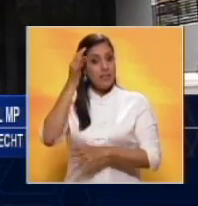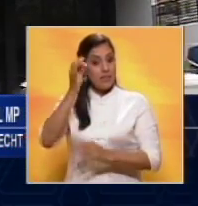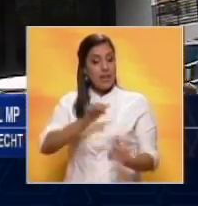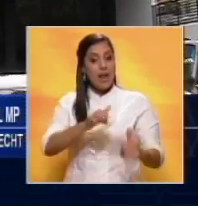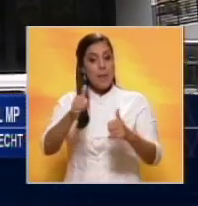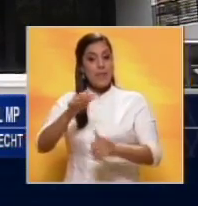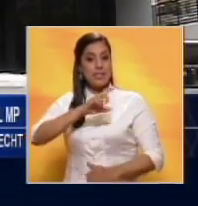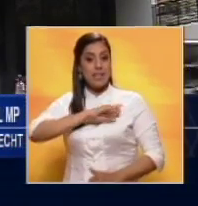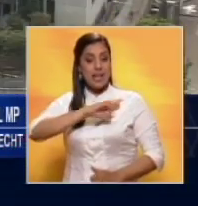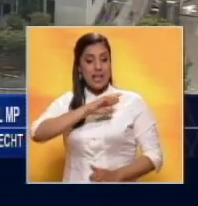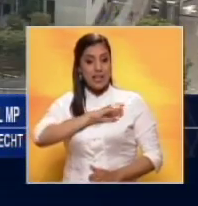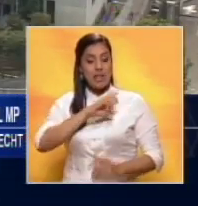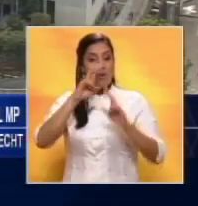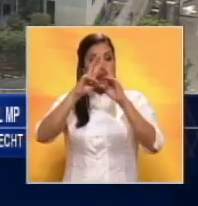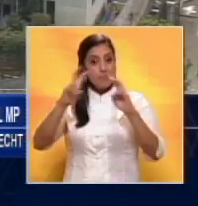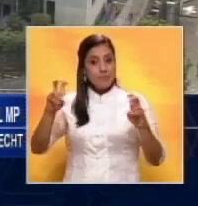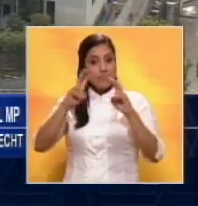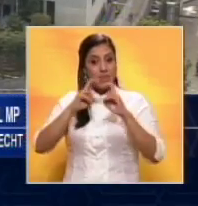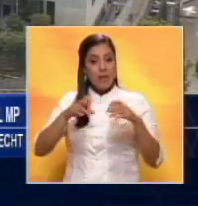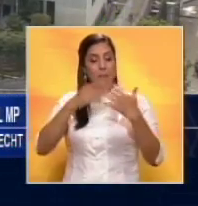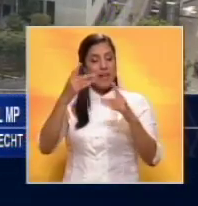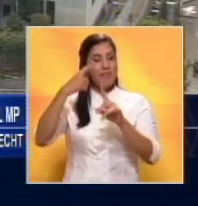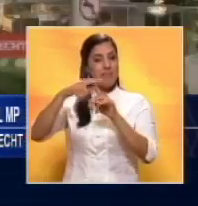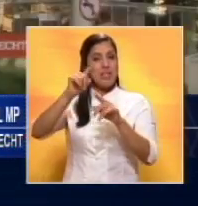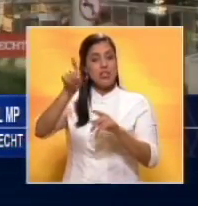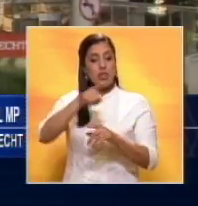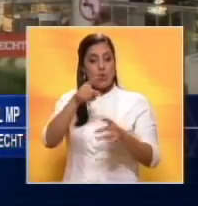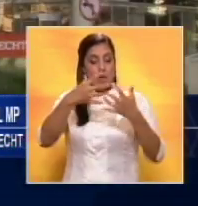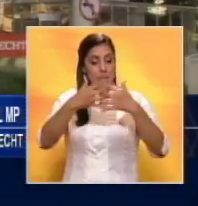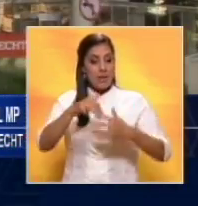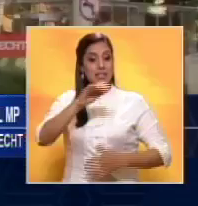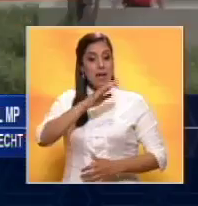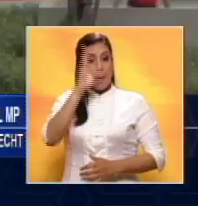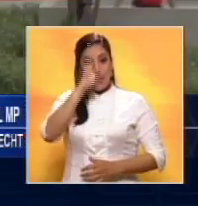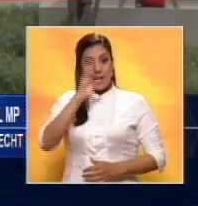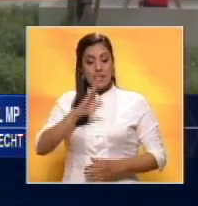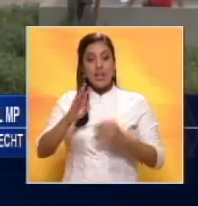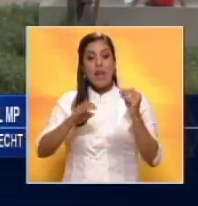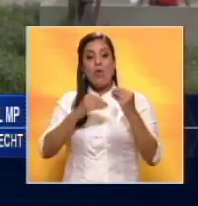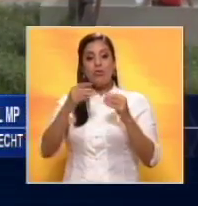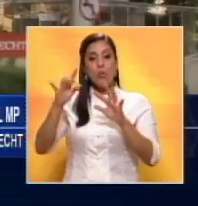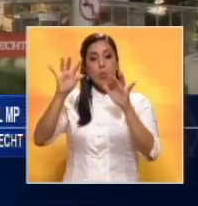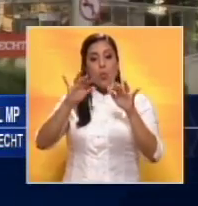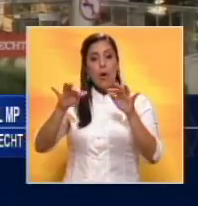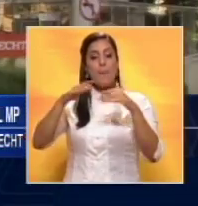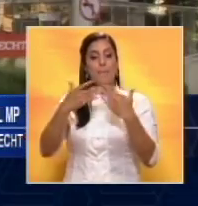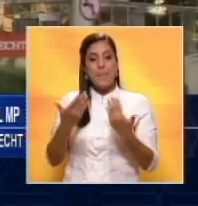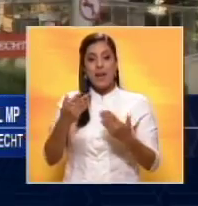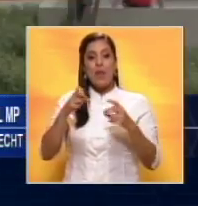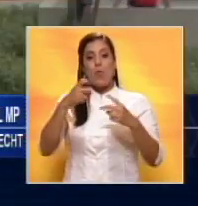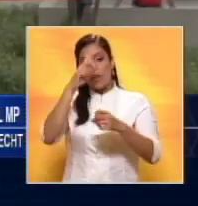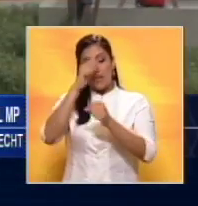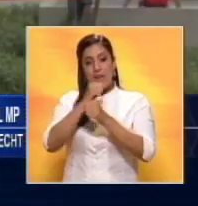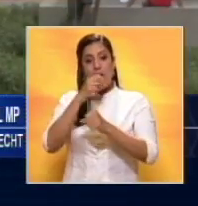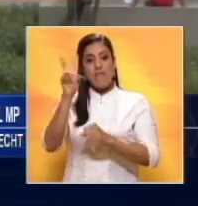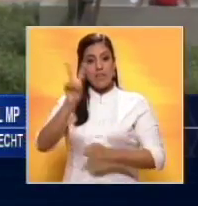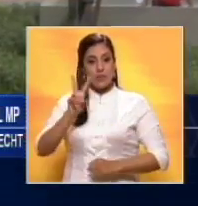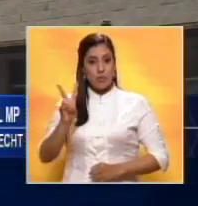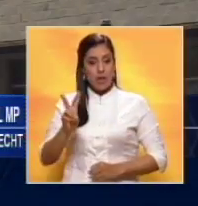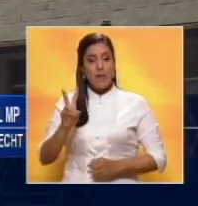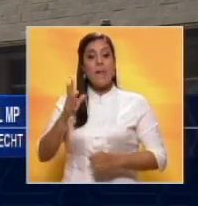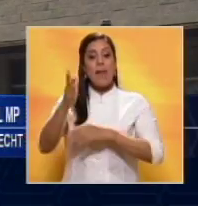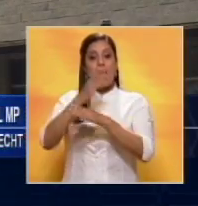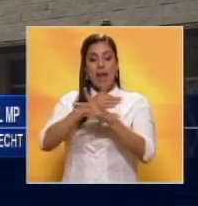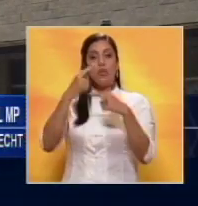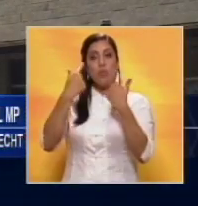en enero de este año las investigaciones para determinar si la empresa brasileña realizó soborno para la ejecución de obras en Venezuela, como